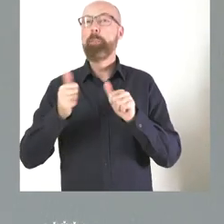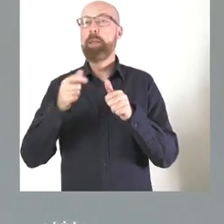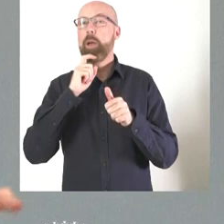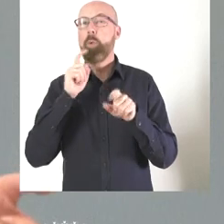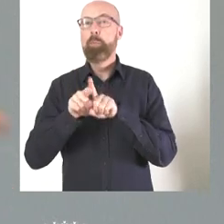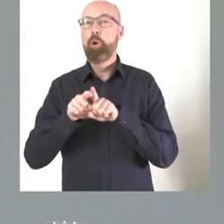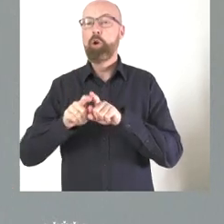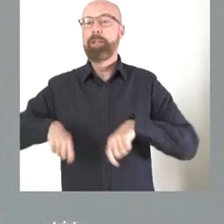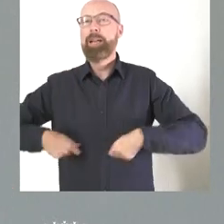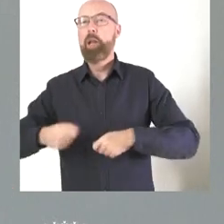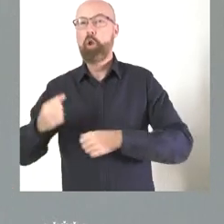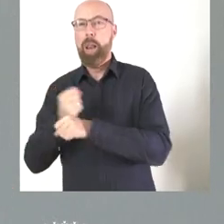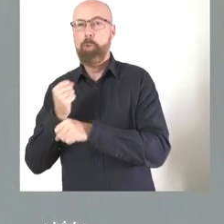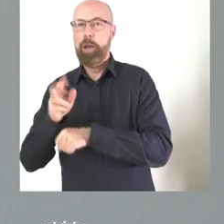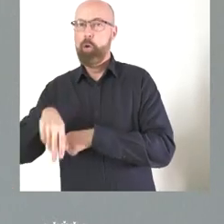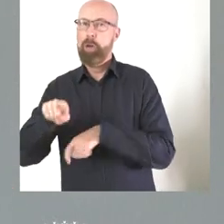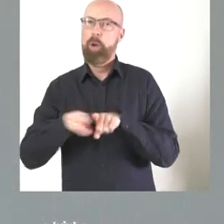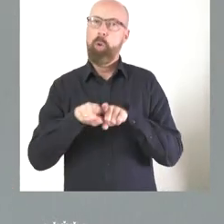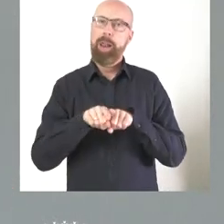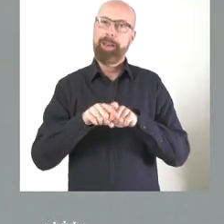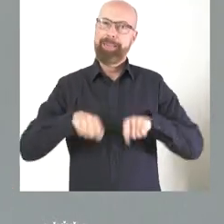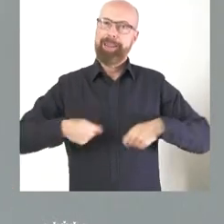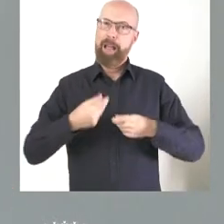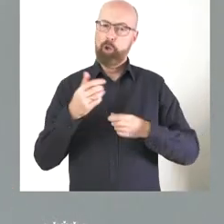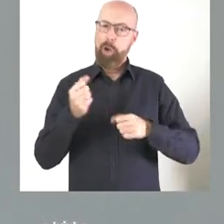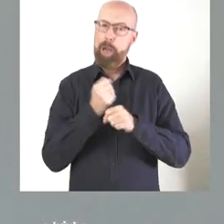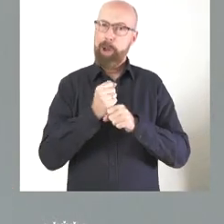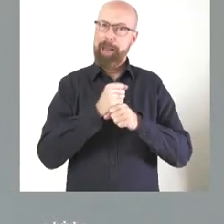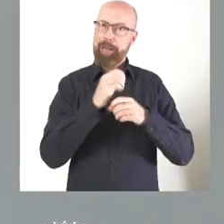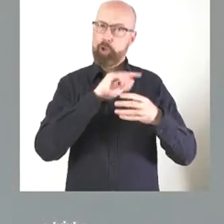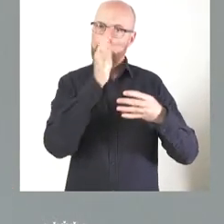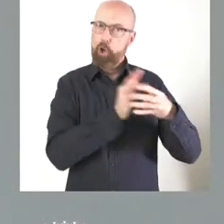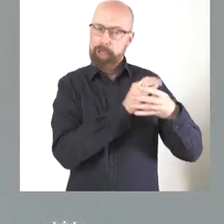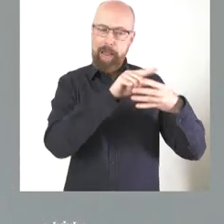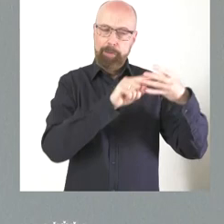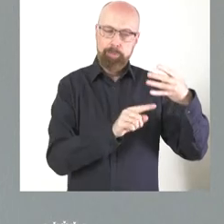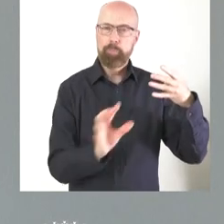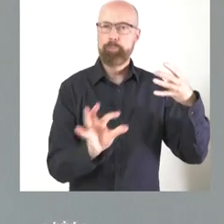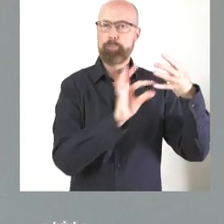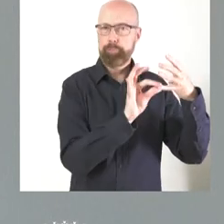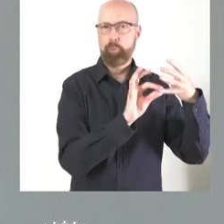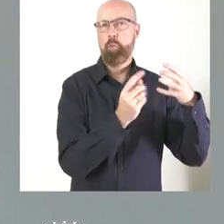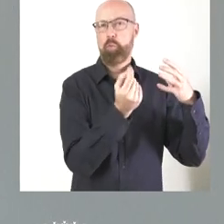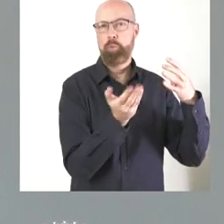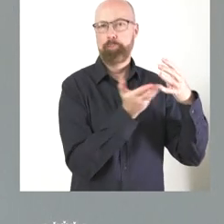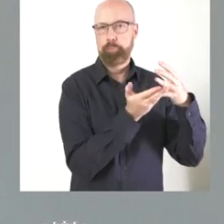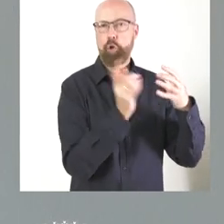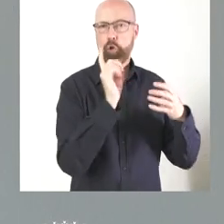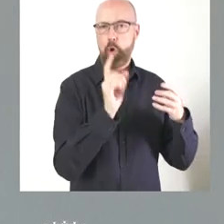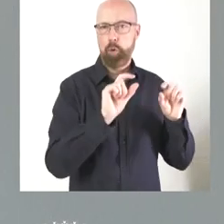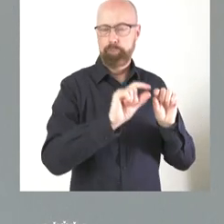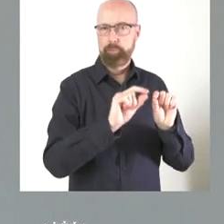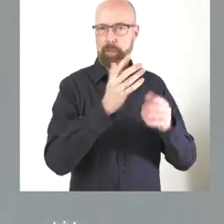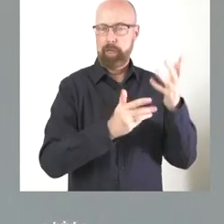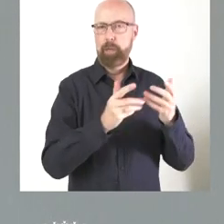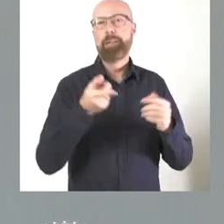contingencias comunes que es una parte pequeña de los costes laborales tercero porque se trata de forma muy distinta a los nuevos empleos y a